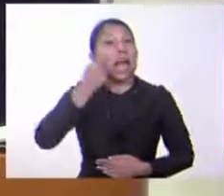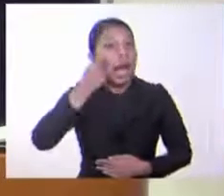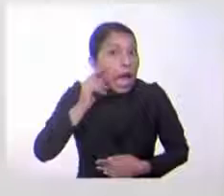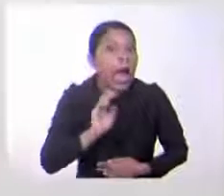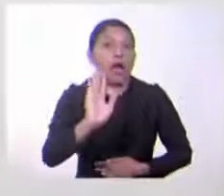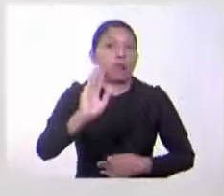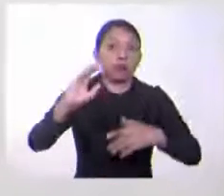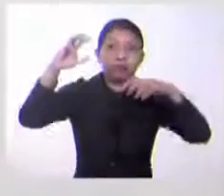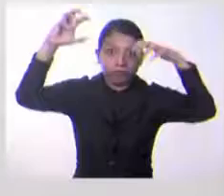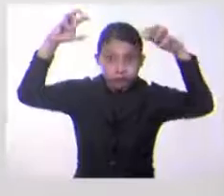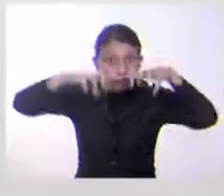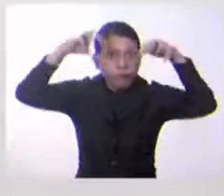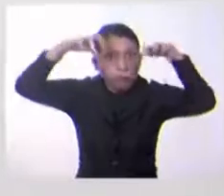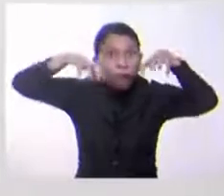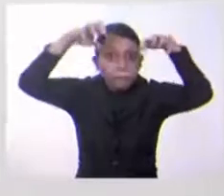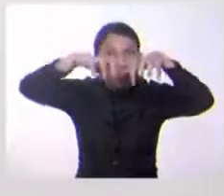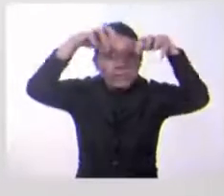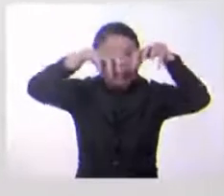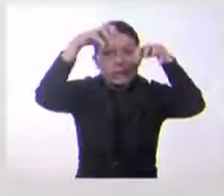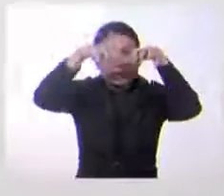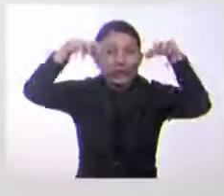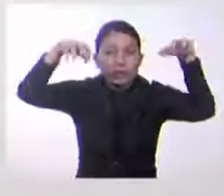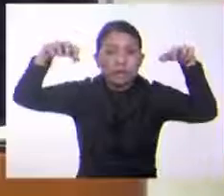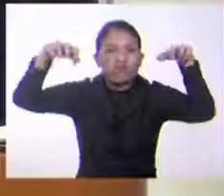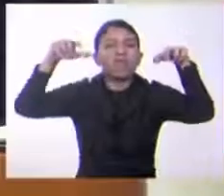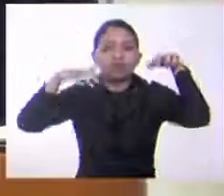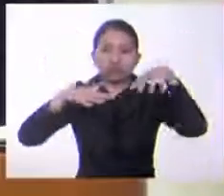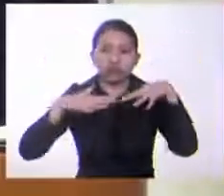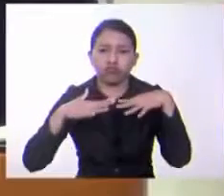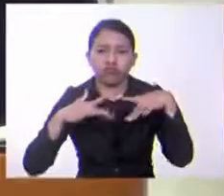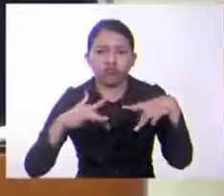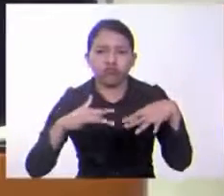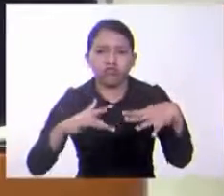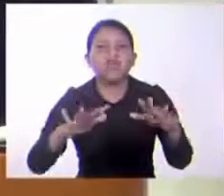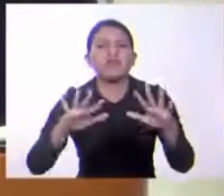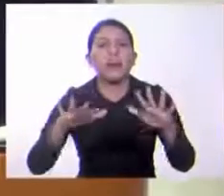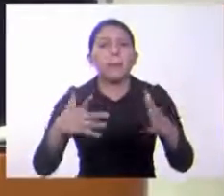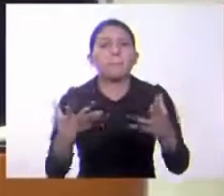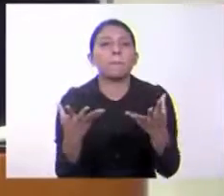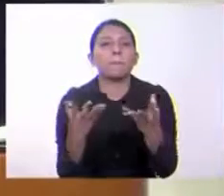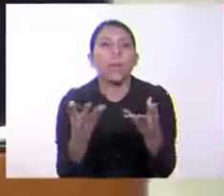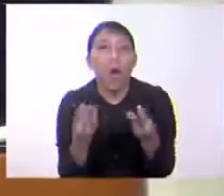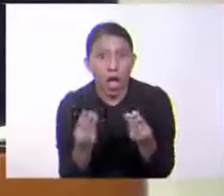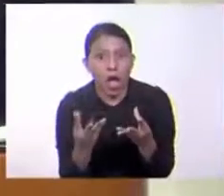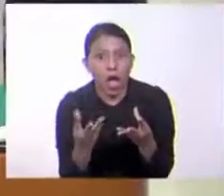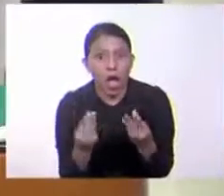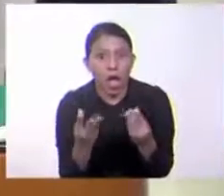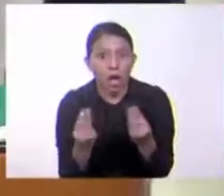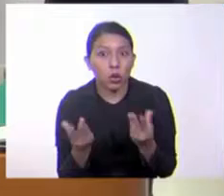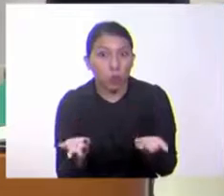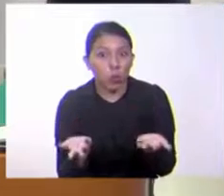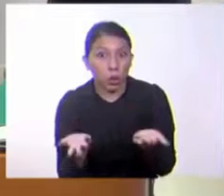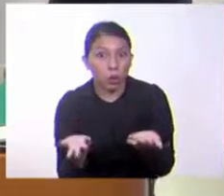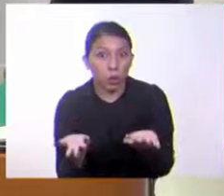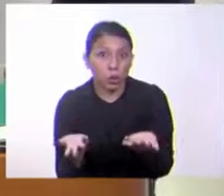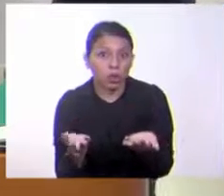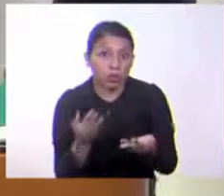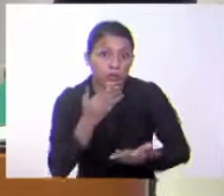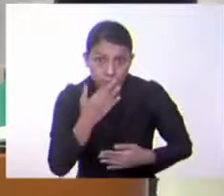entonces lo que sucede es que el